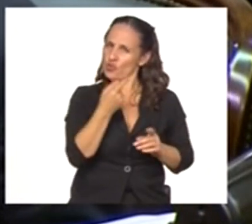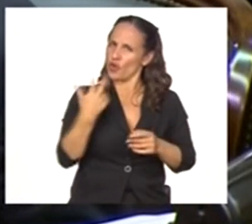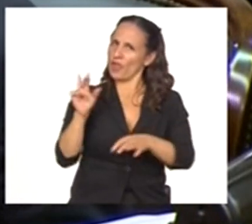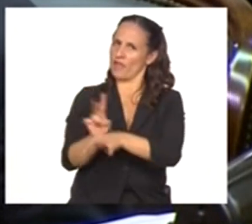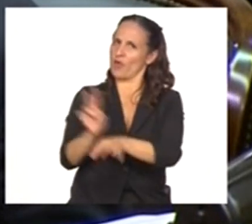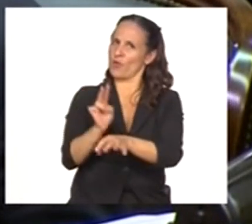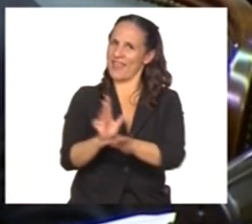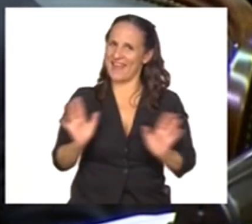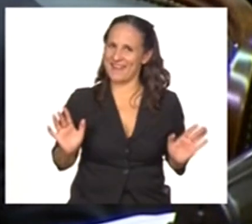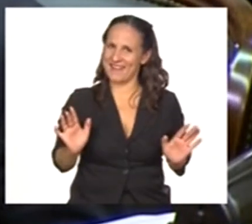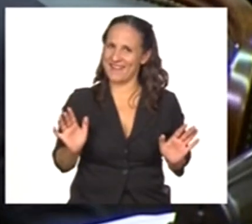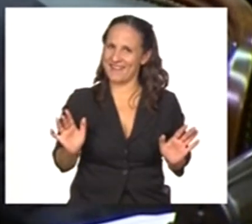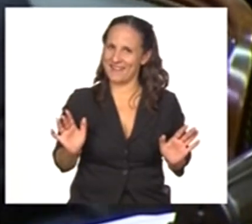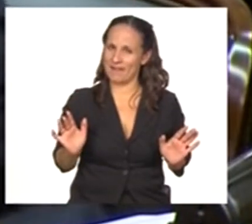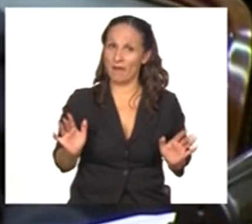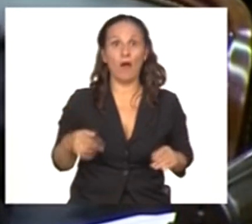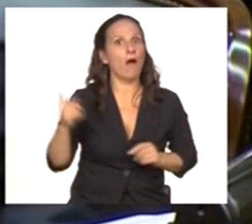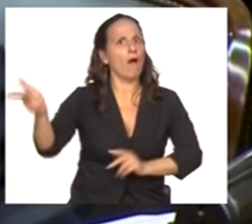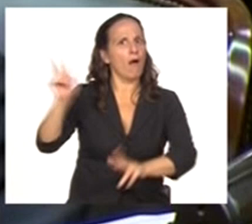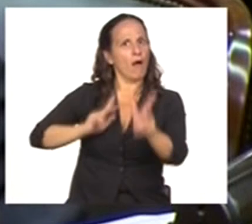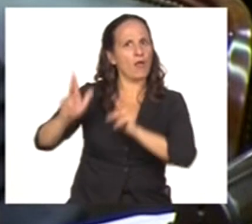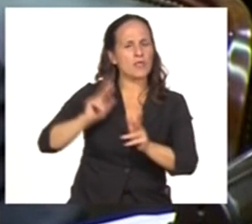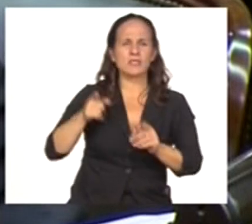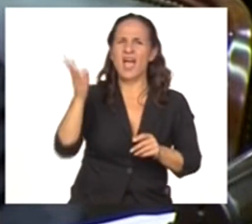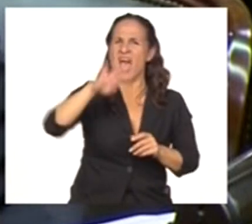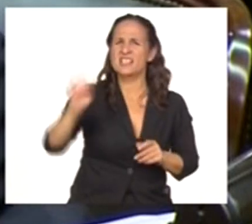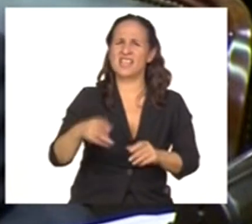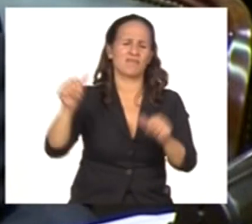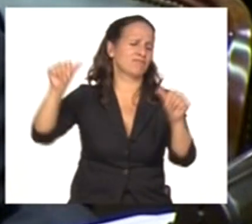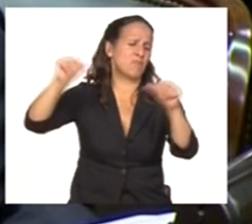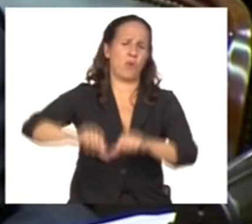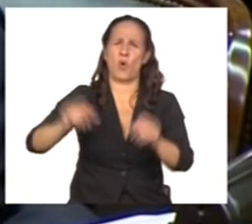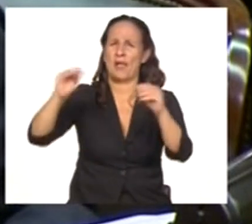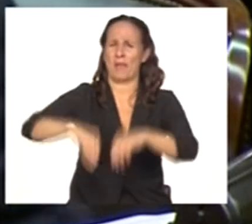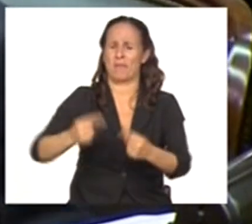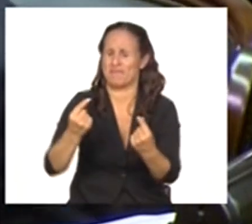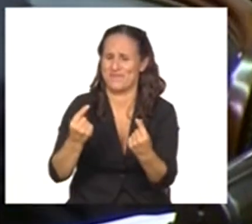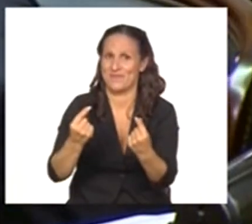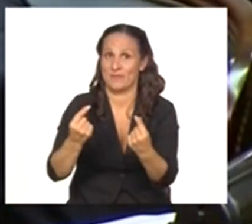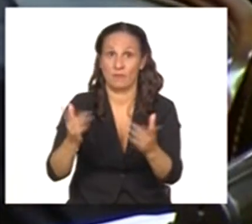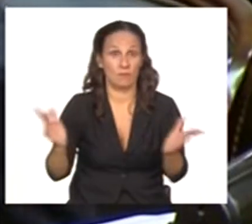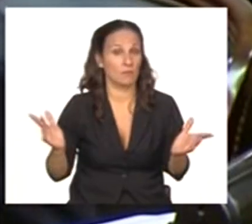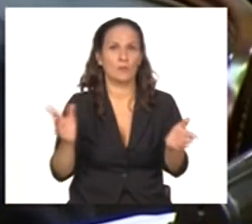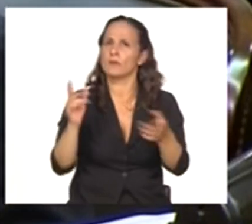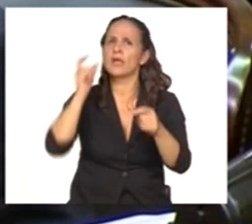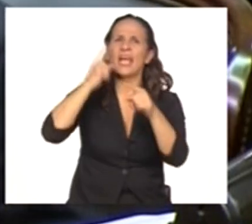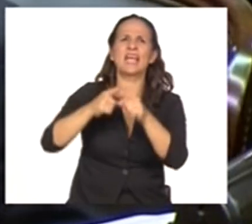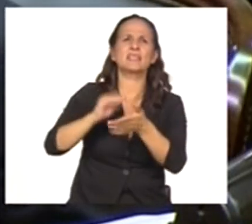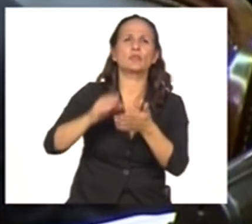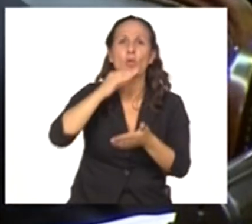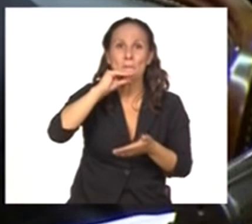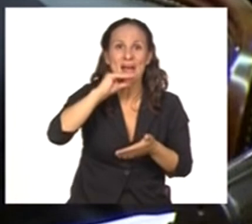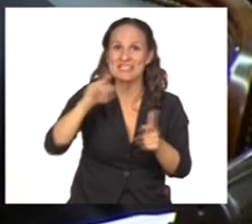cuidar. Nos dijeron que entregamos un ANSES quebrado. No está el exdiputado Massa,